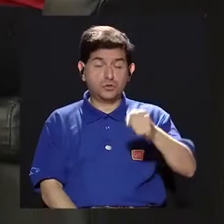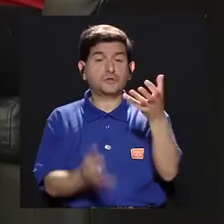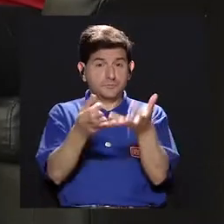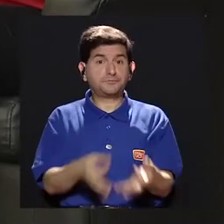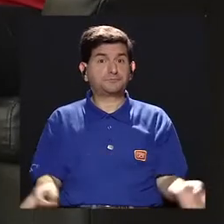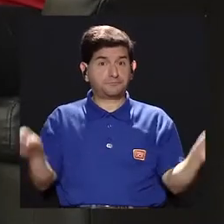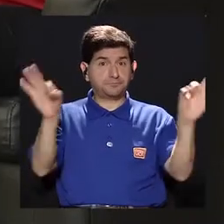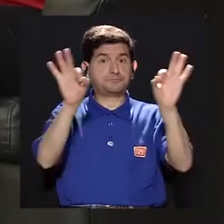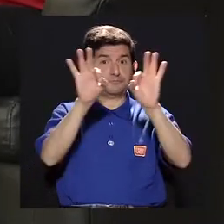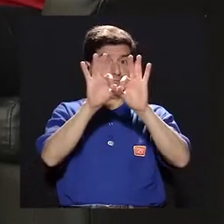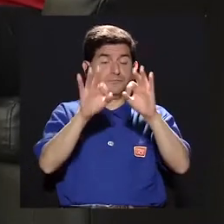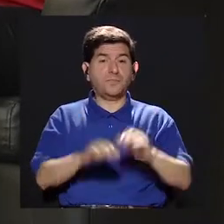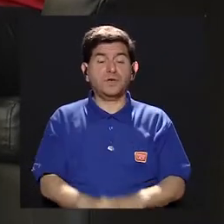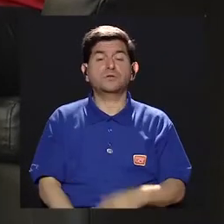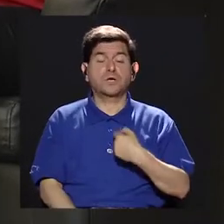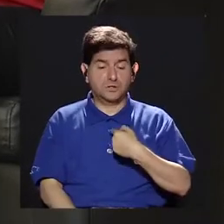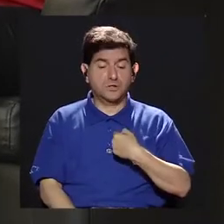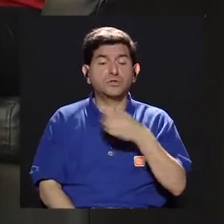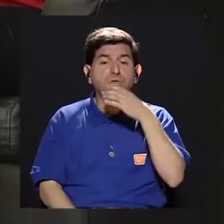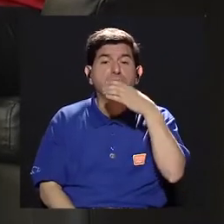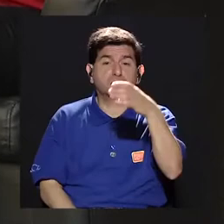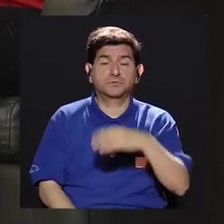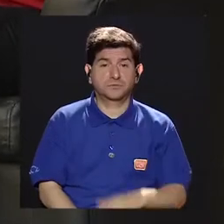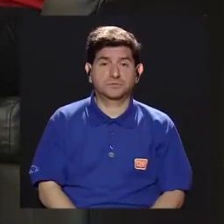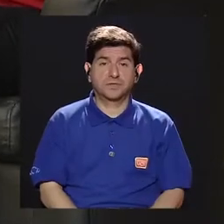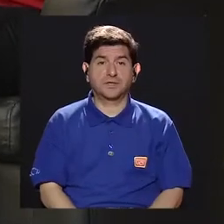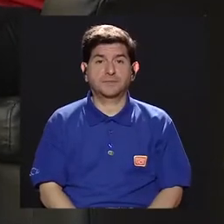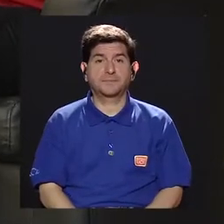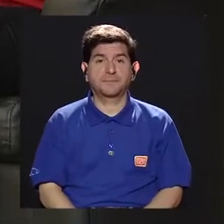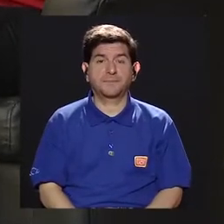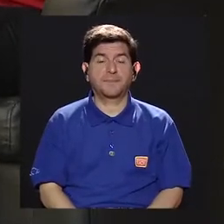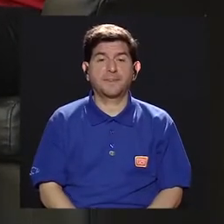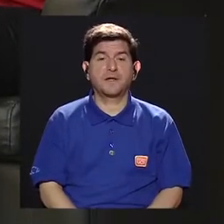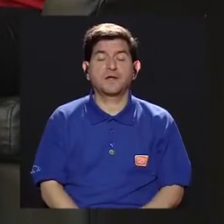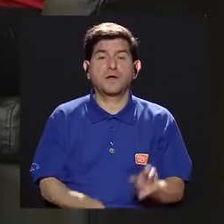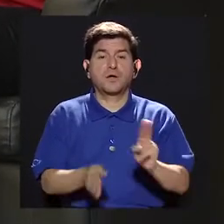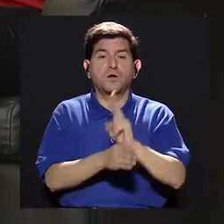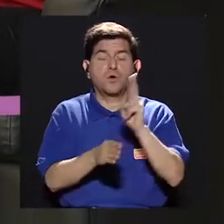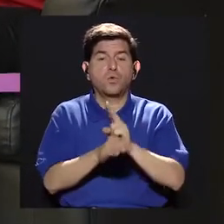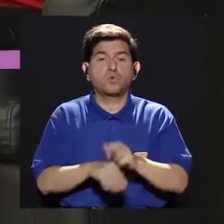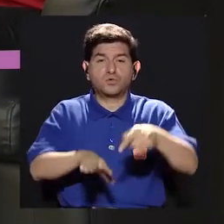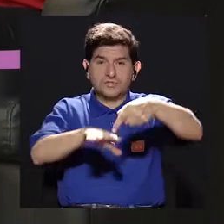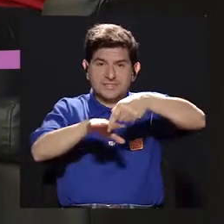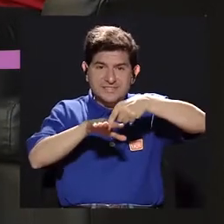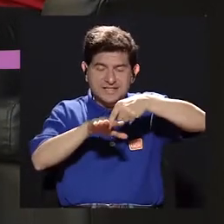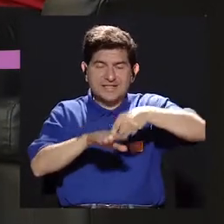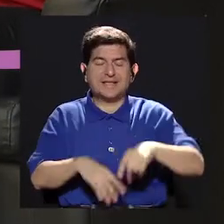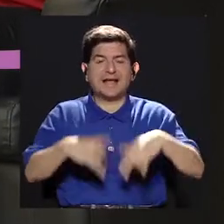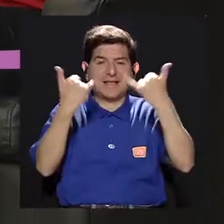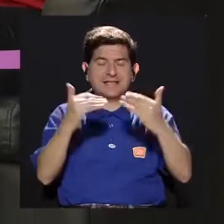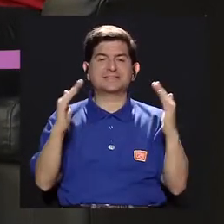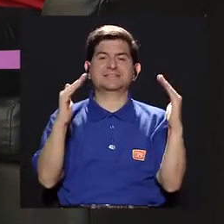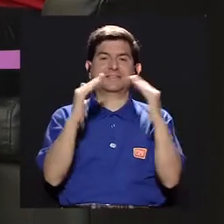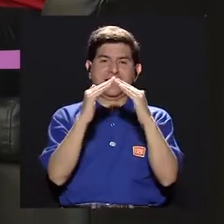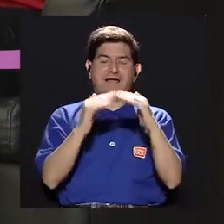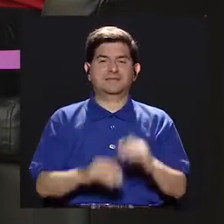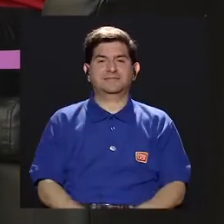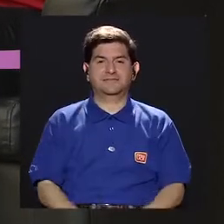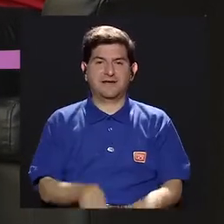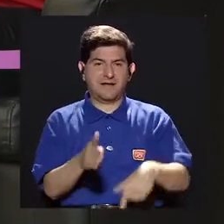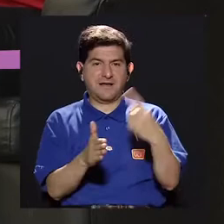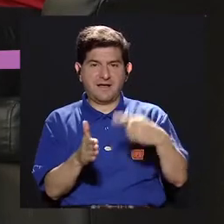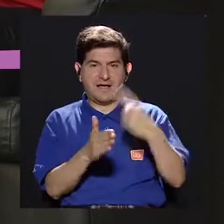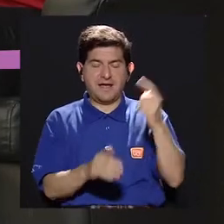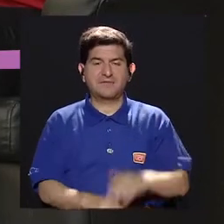Sí, es muy importante. Lo que más recomiendo yo es que se pongan sandalias o chancletas apenas llegan a la casa,